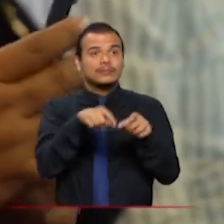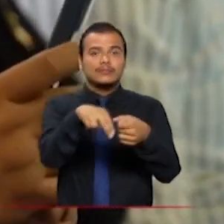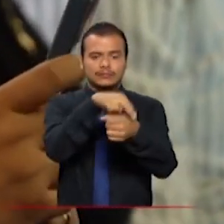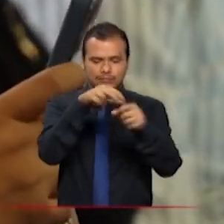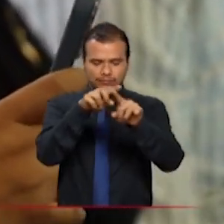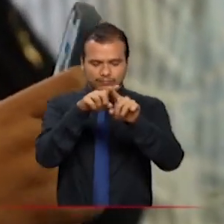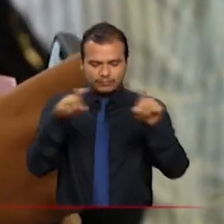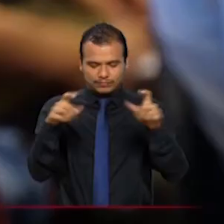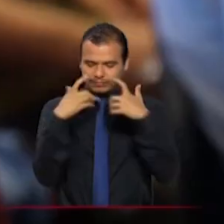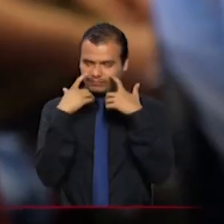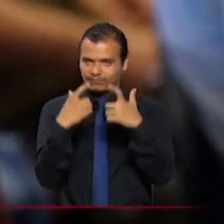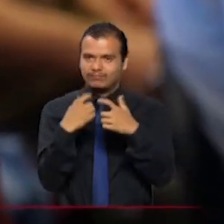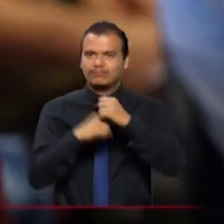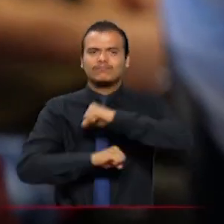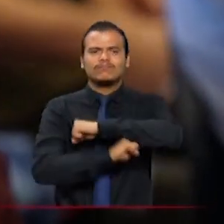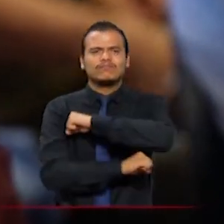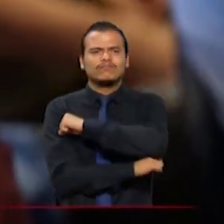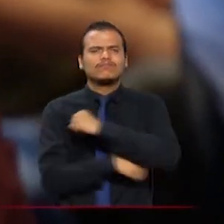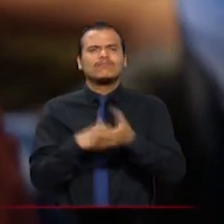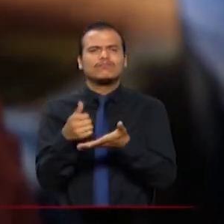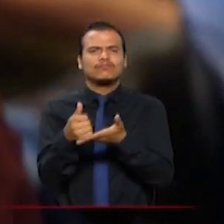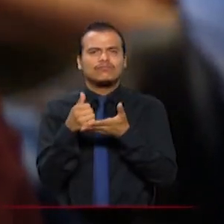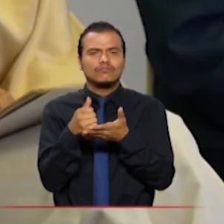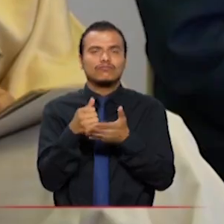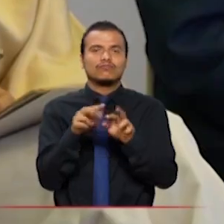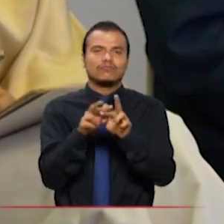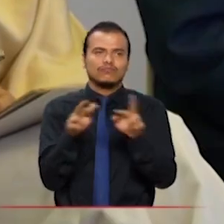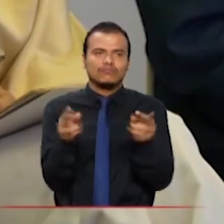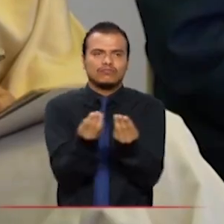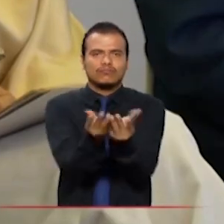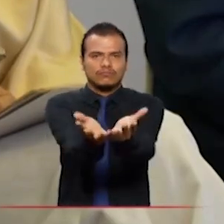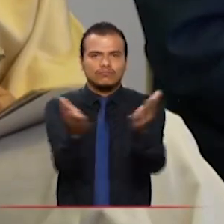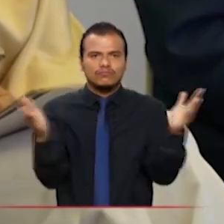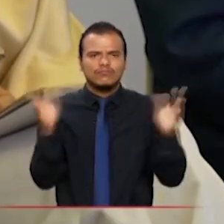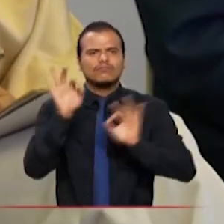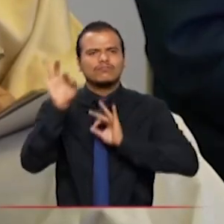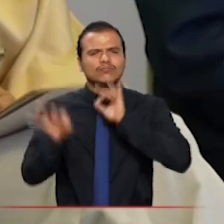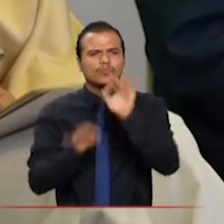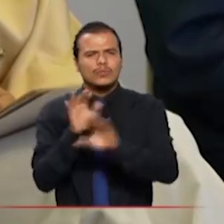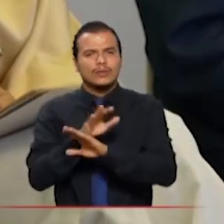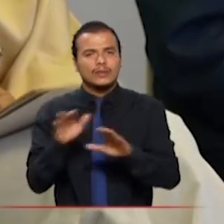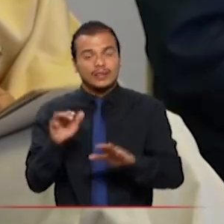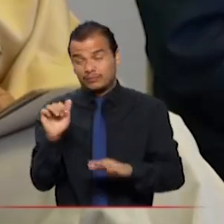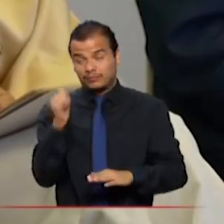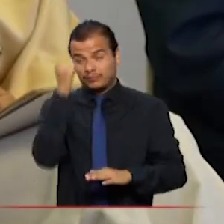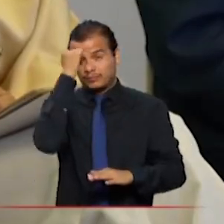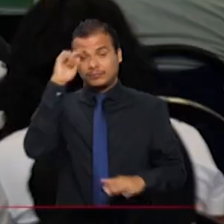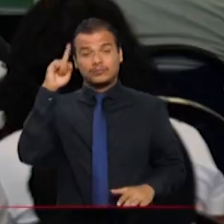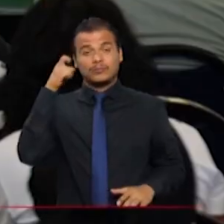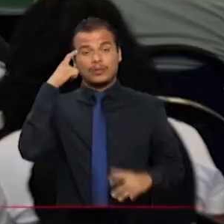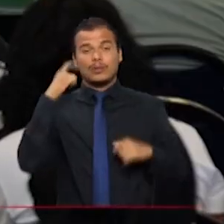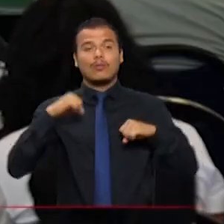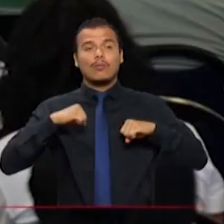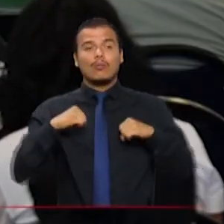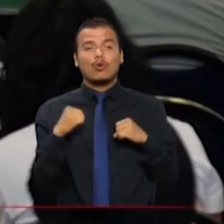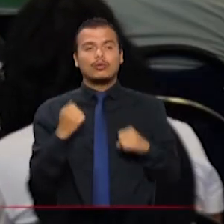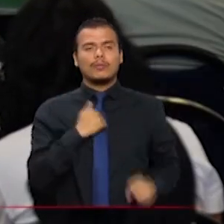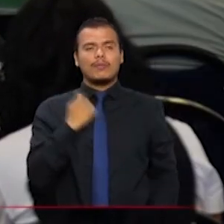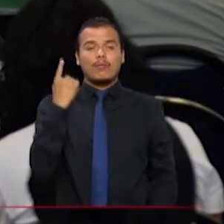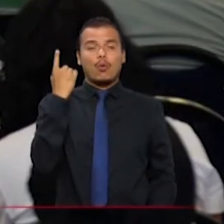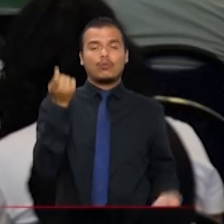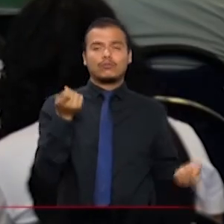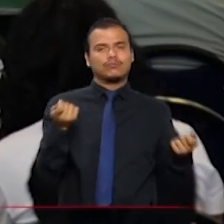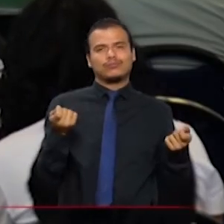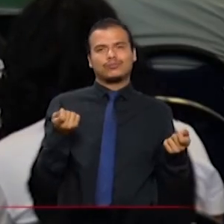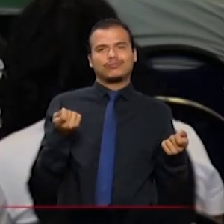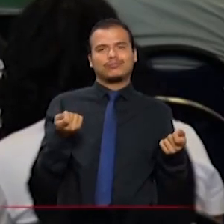núcleo para proteger nuestra biodiversidad. Esto no se puede hacer desde los gobiernos centrales. El gobierno central no puede solo, tiene que apalancarse en las regiones,